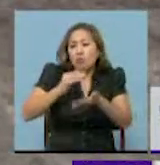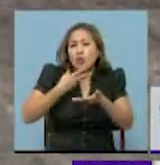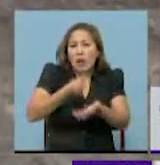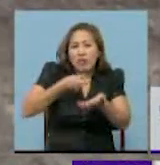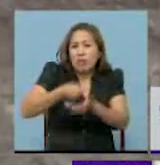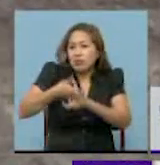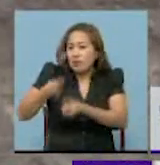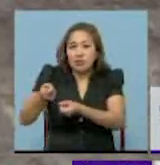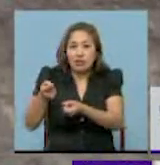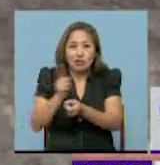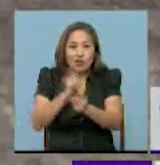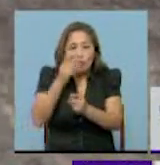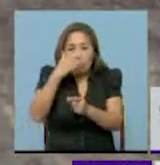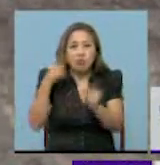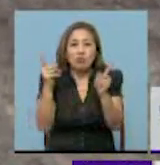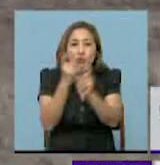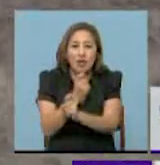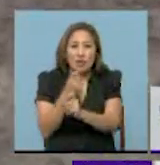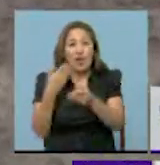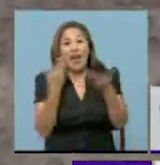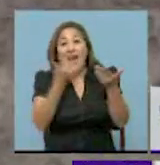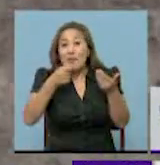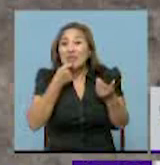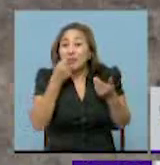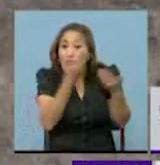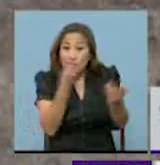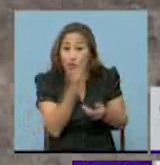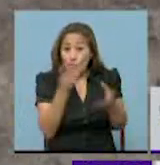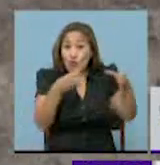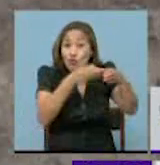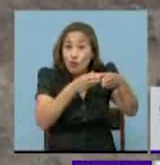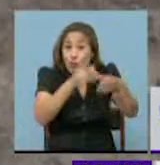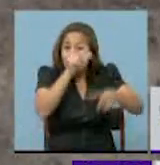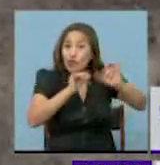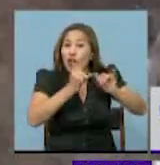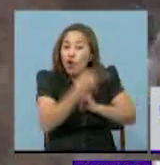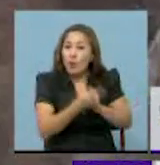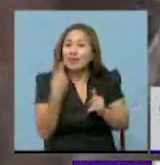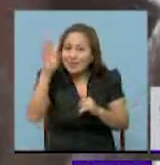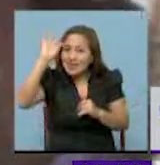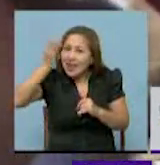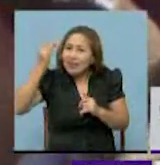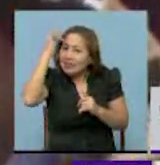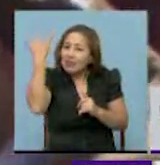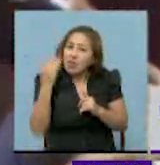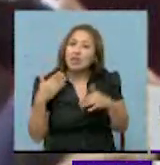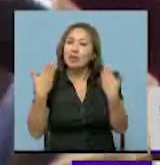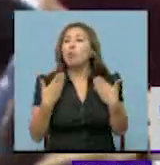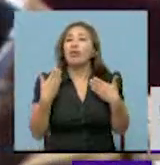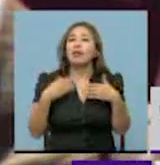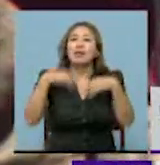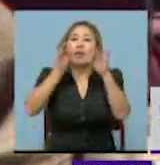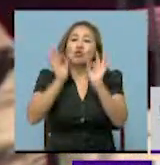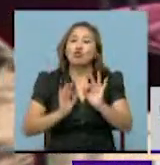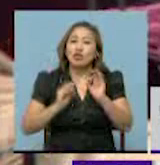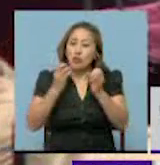que no haya financiamiento para jóvenes talentosos como Ezequiel y su equipo, que cuando tienen financiamiento pueden hacer más